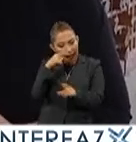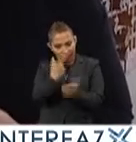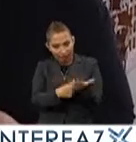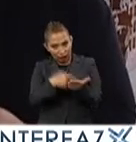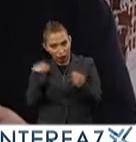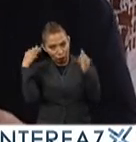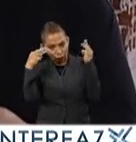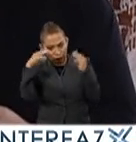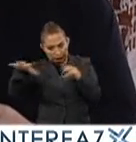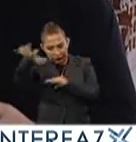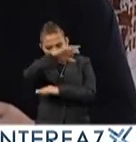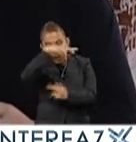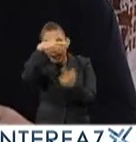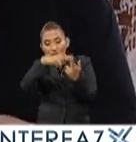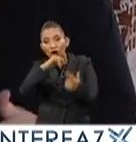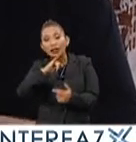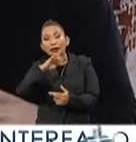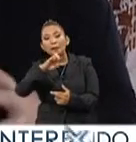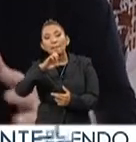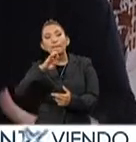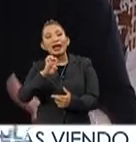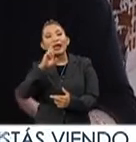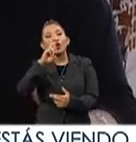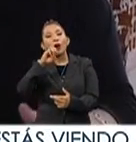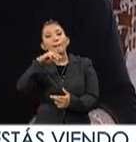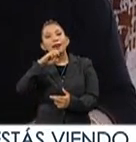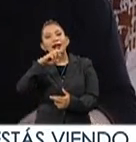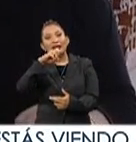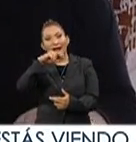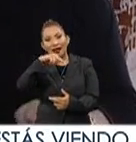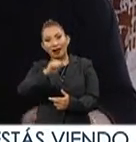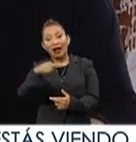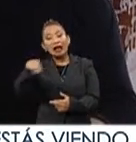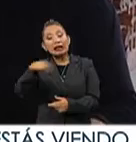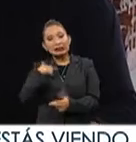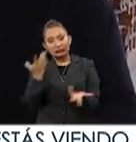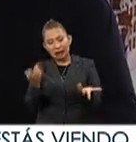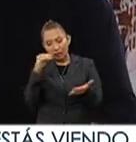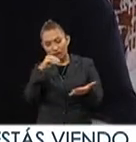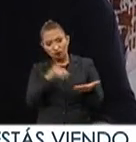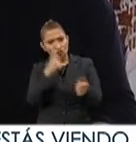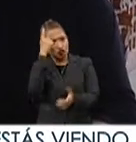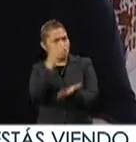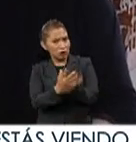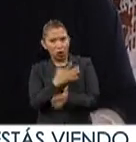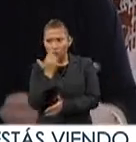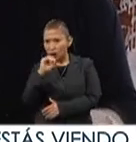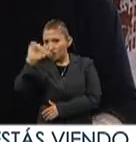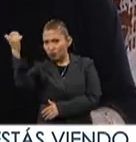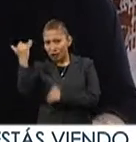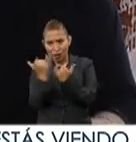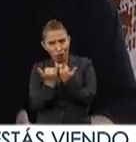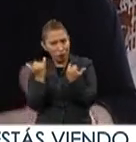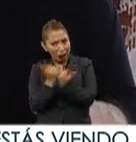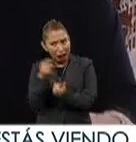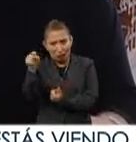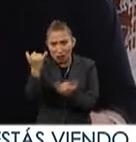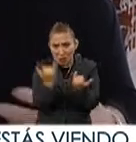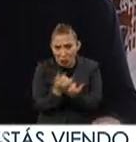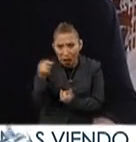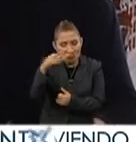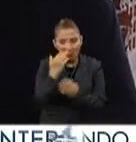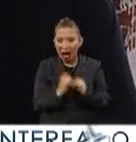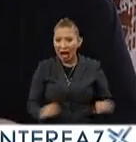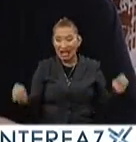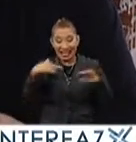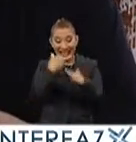institución museística en la región iberoamericana. Esta plataforma es única en su género, no existe otra plataforma